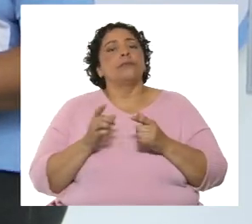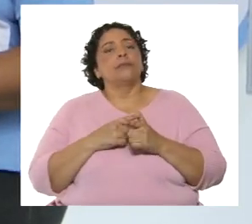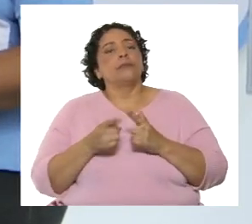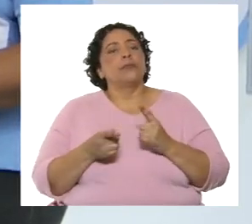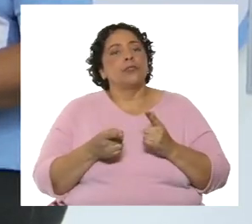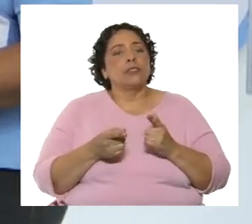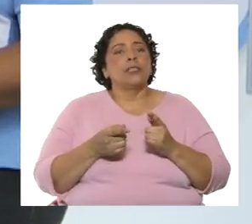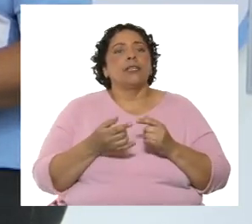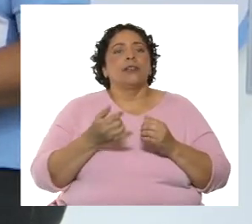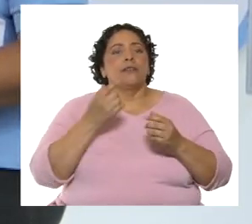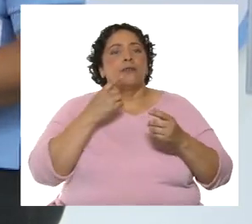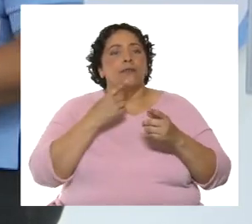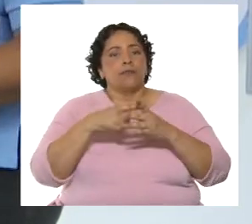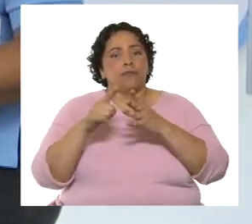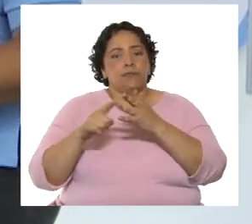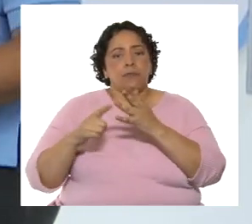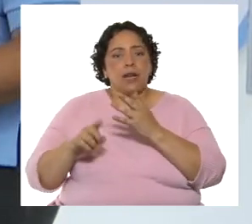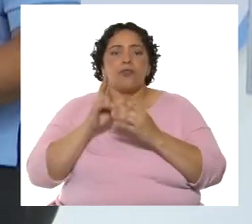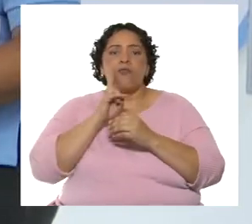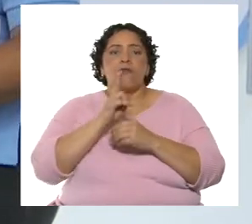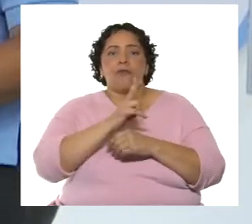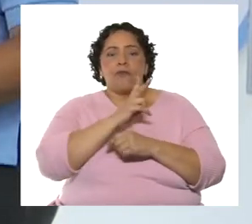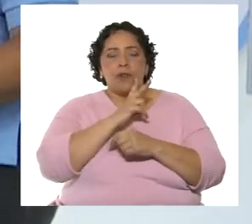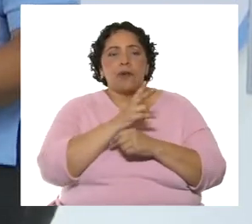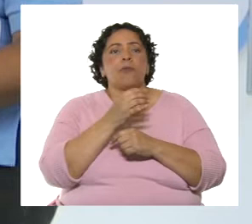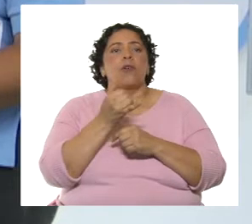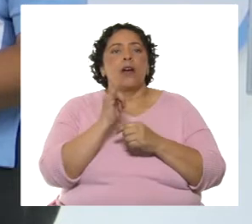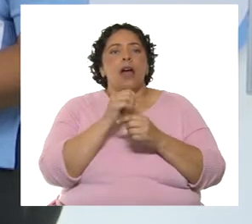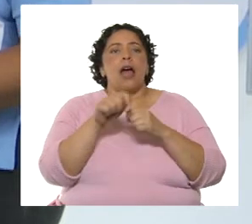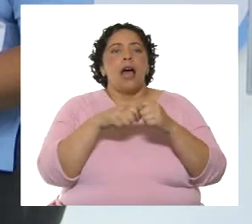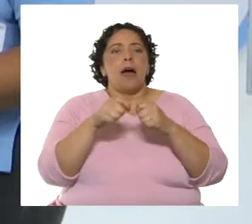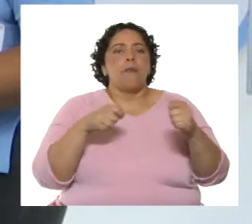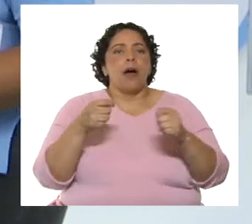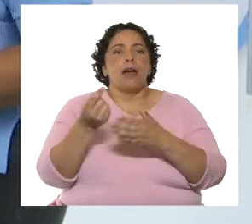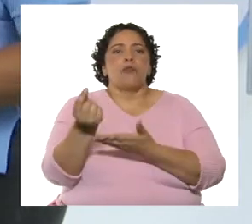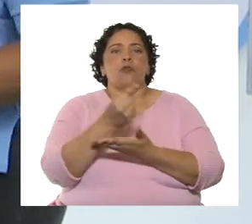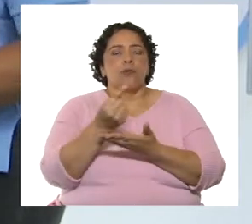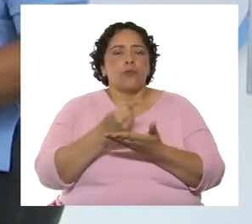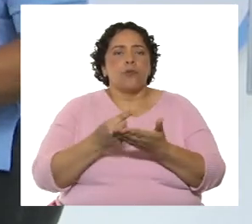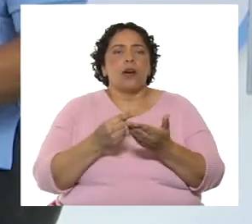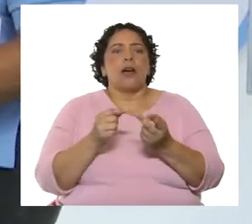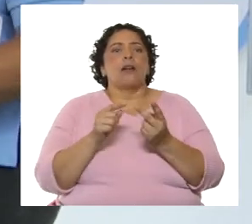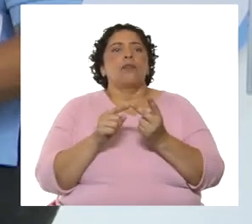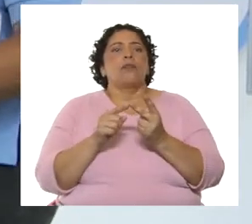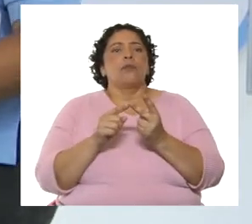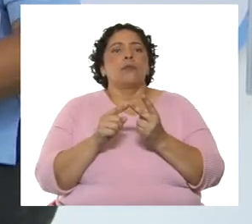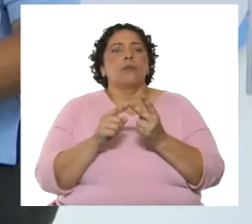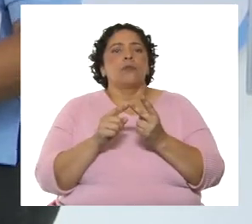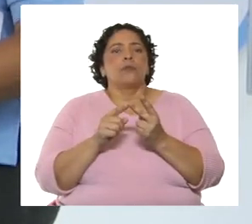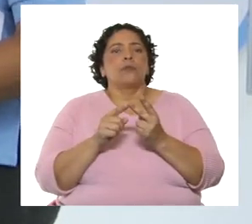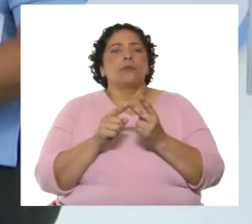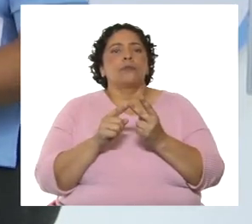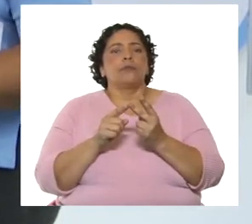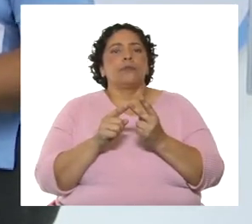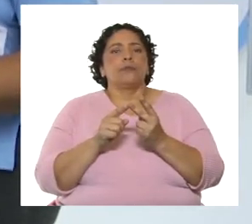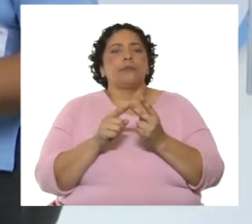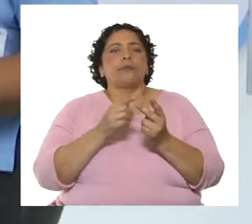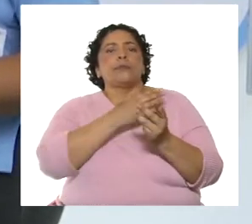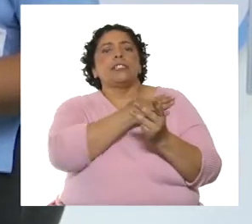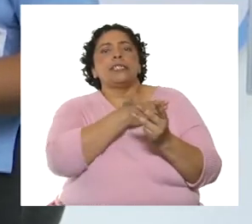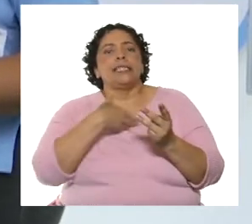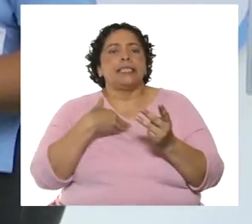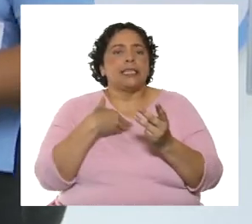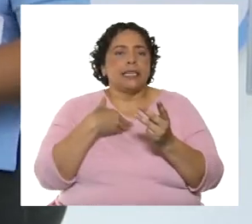allí varios verbos, ¿no? Varios verbos. De amarro, dibujarlo. ¿Cuál sería otro?